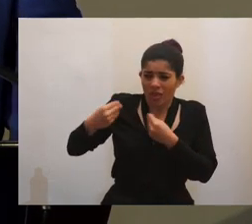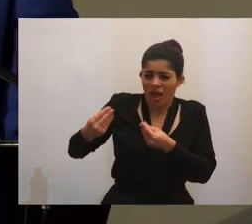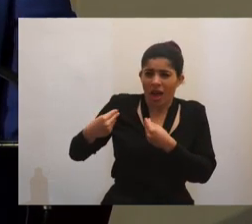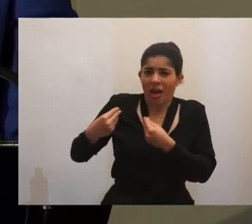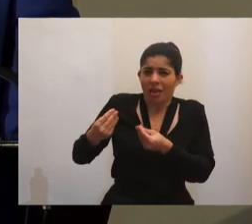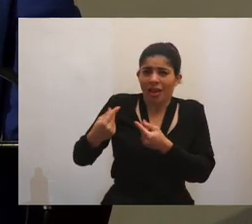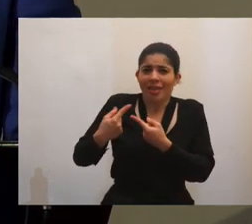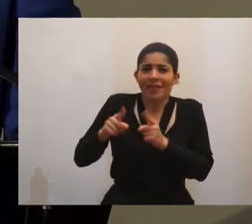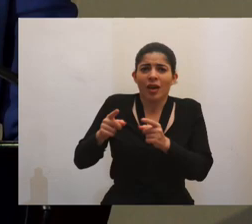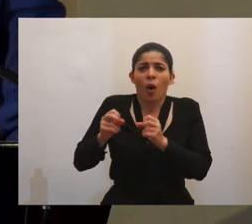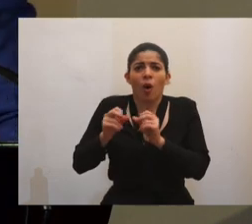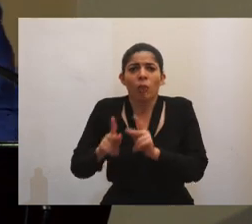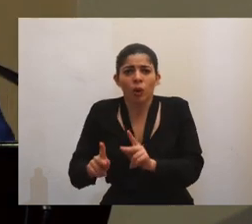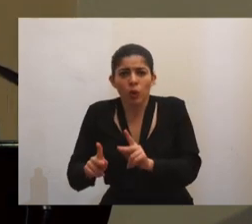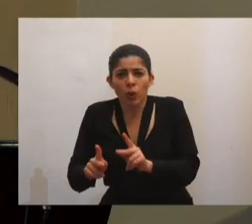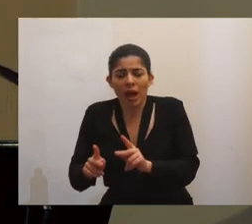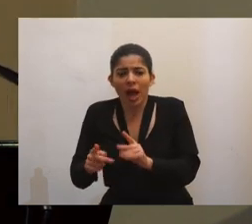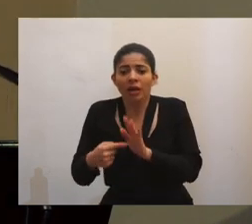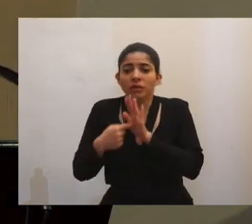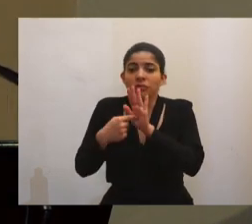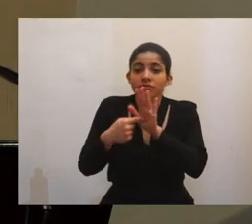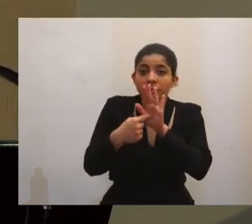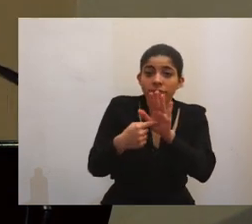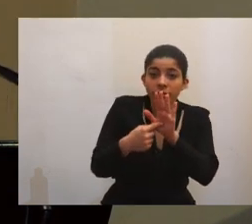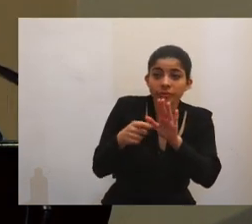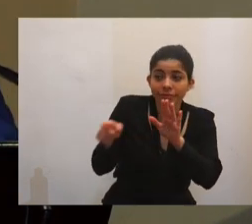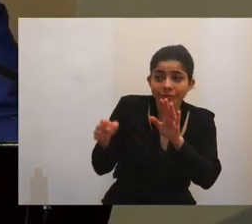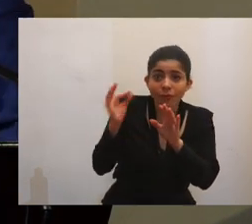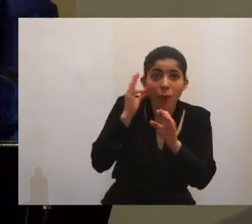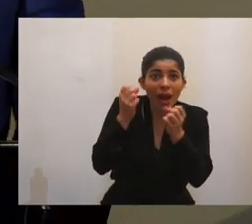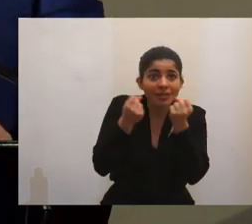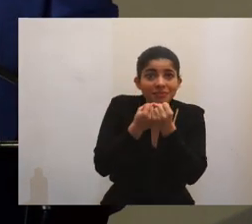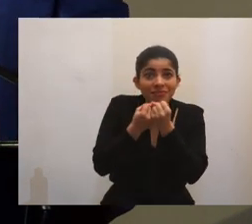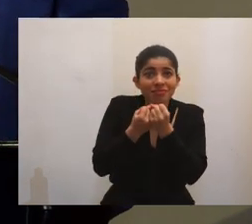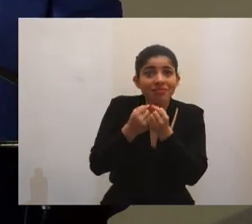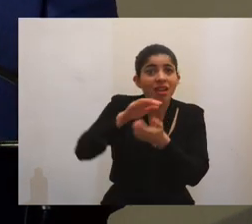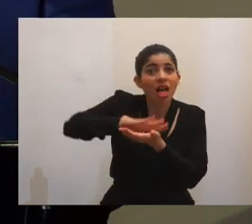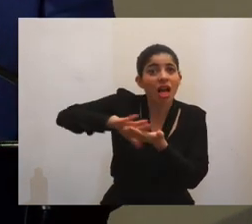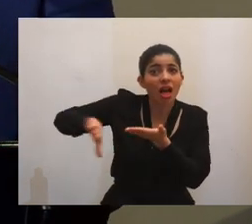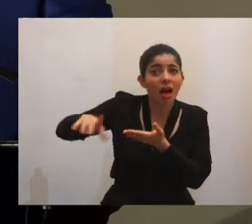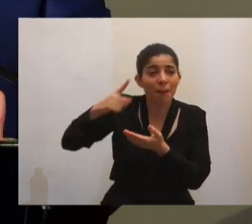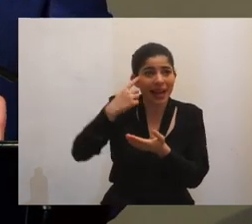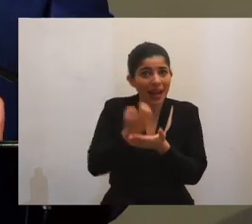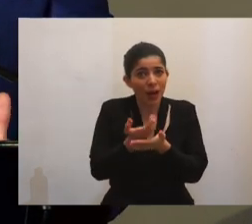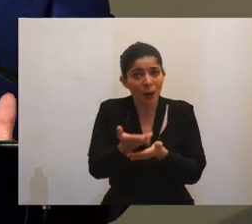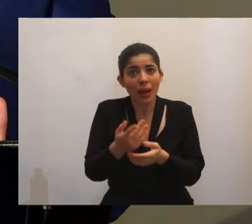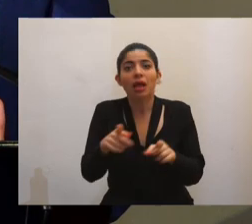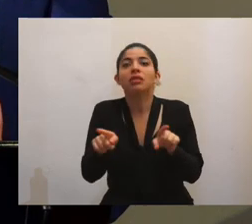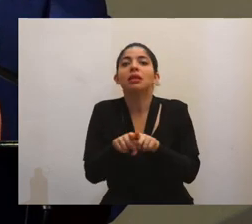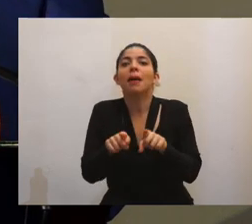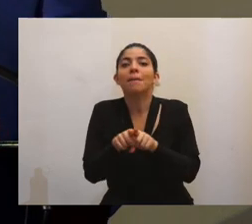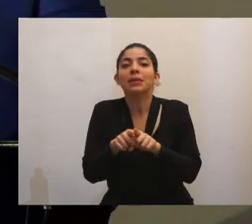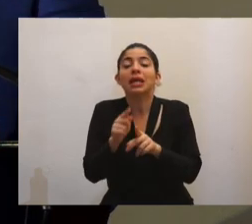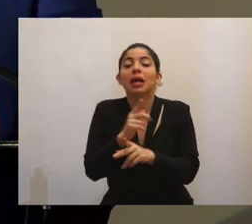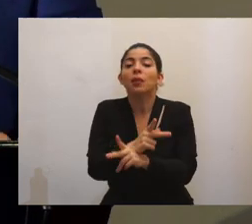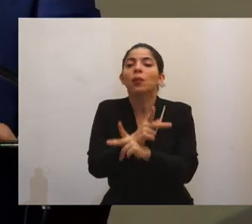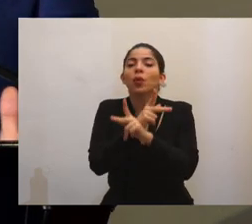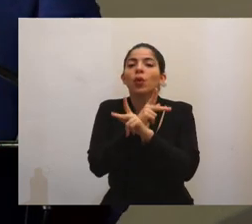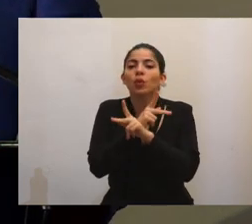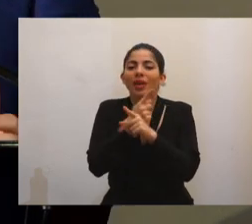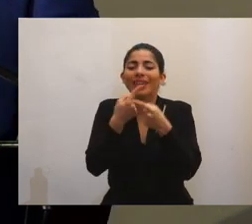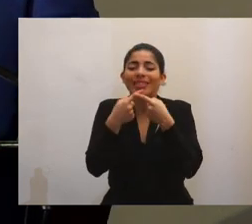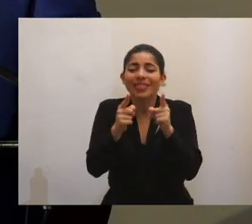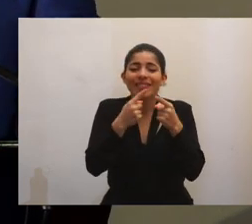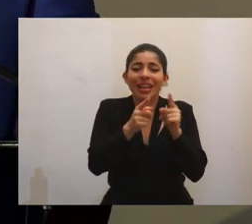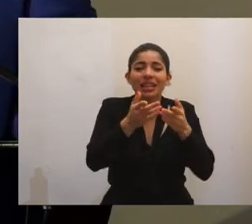acceso a las oportunidades, en la visibilización del aporte de las mujeres a la economía, pero también en el resguardo de los